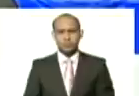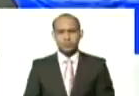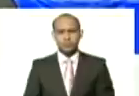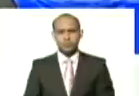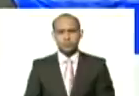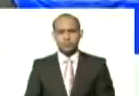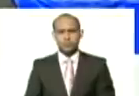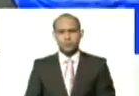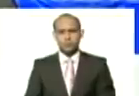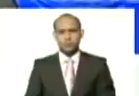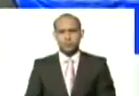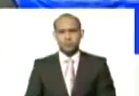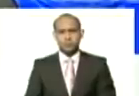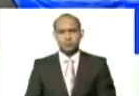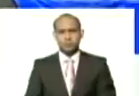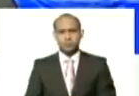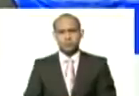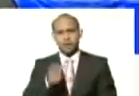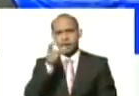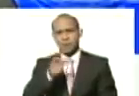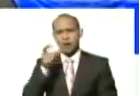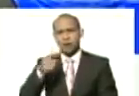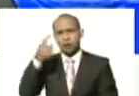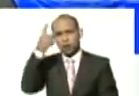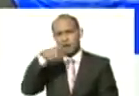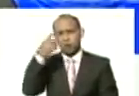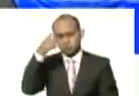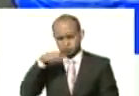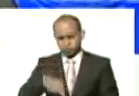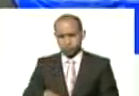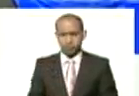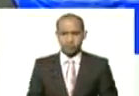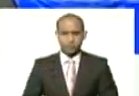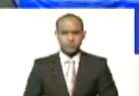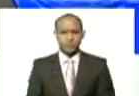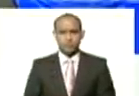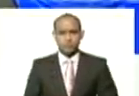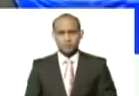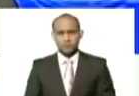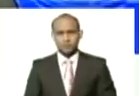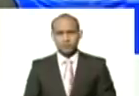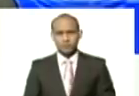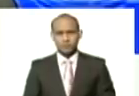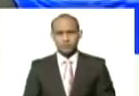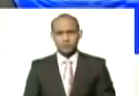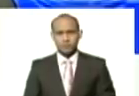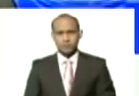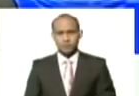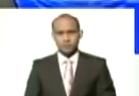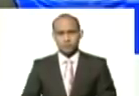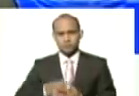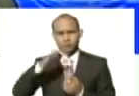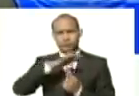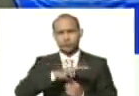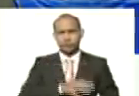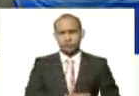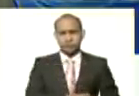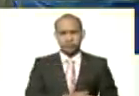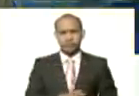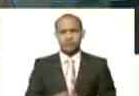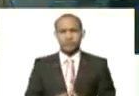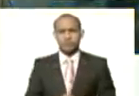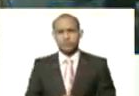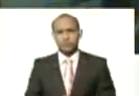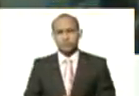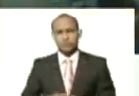a los que bajan la frente, la mirada, a los sumisos, a